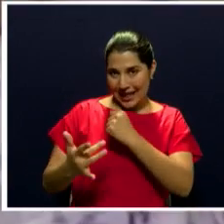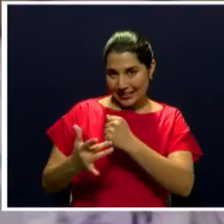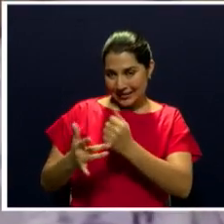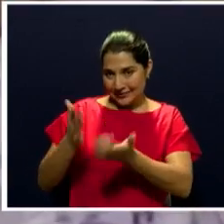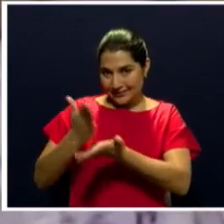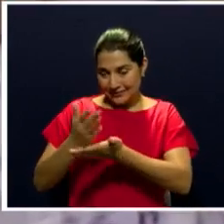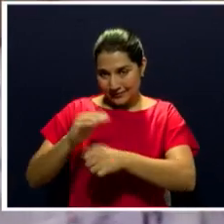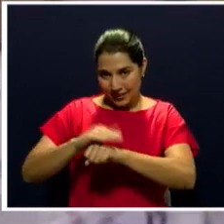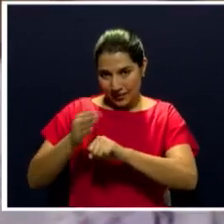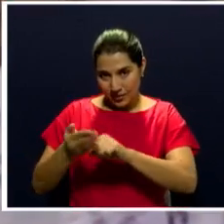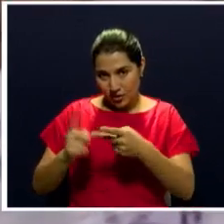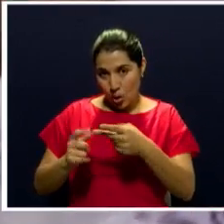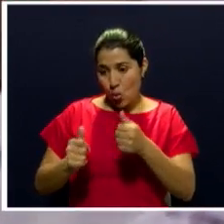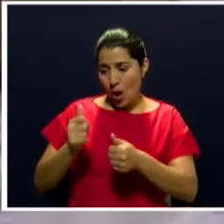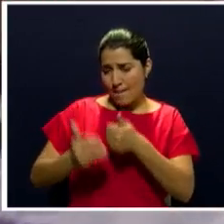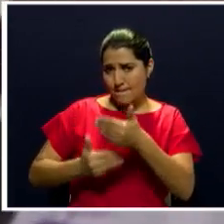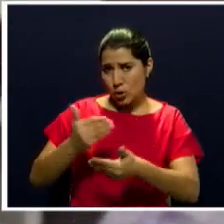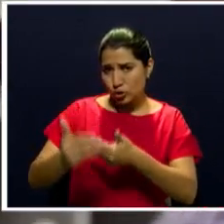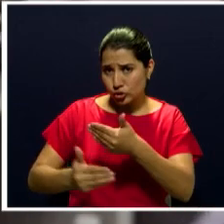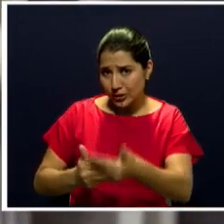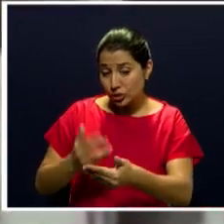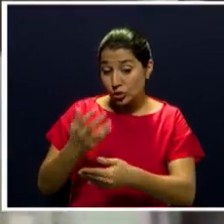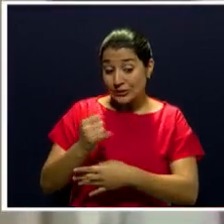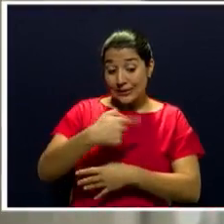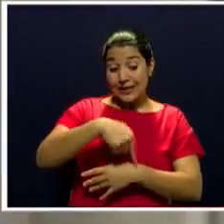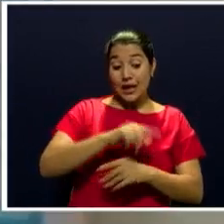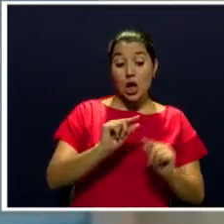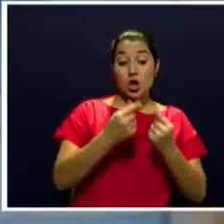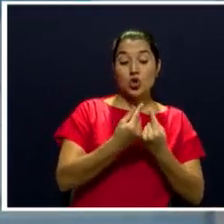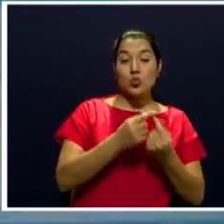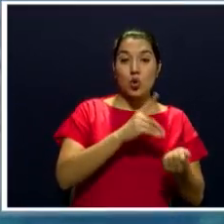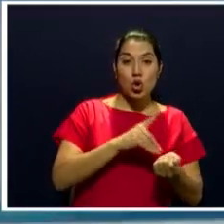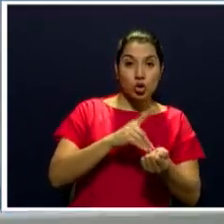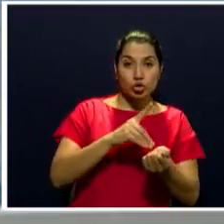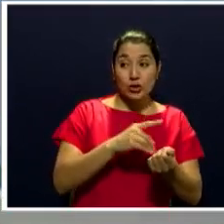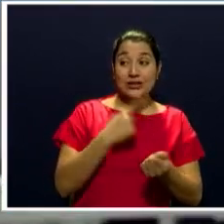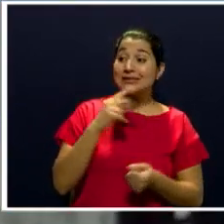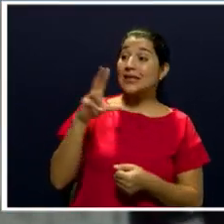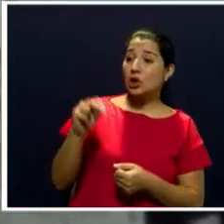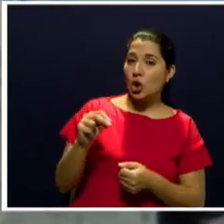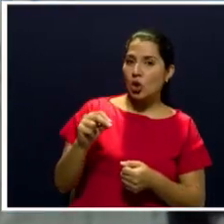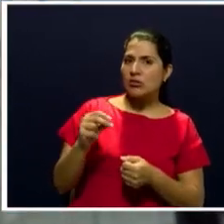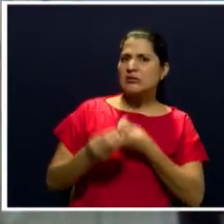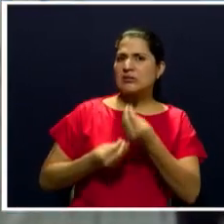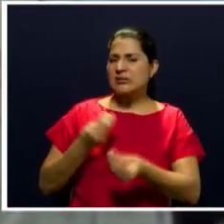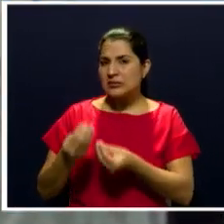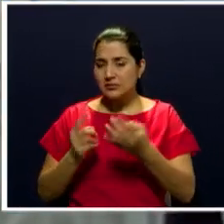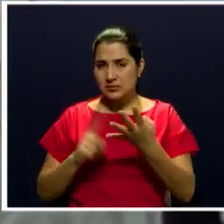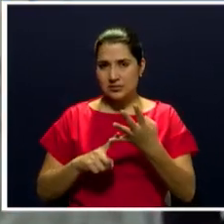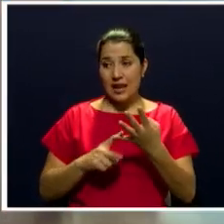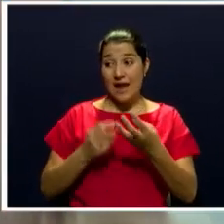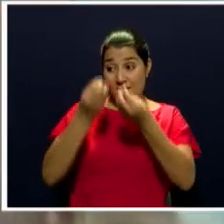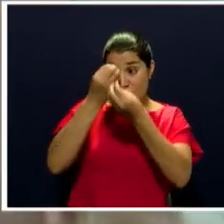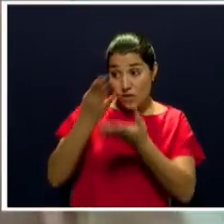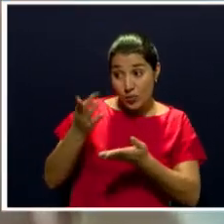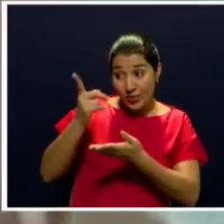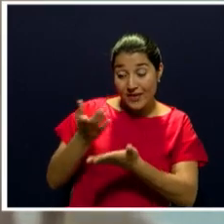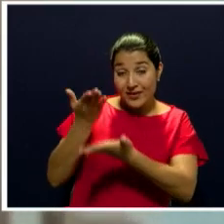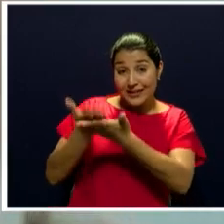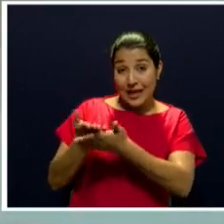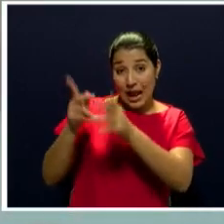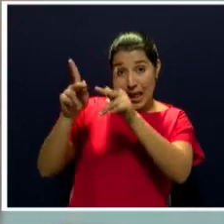el proceso a seguir si el criterio del grupo de médicos que analizó el caso es negativo, la información que debe recibir la paciente y el